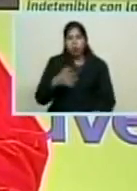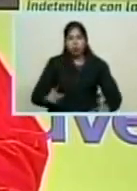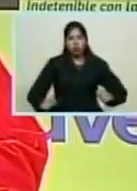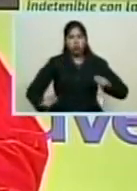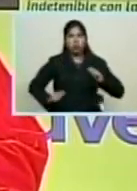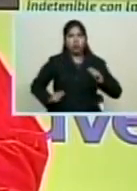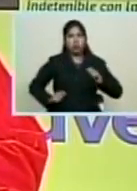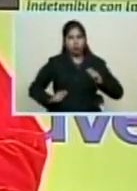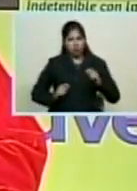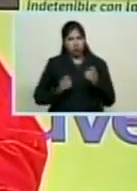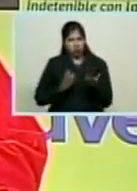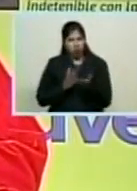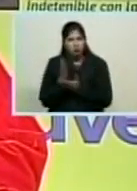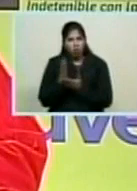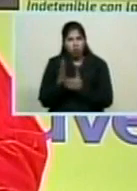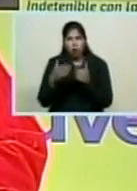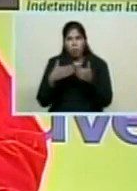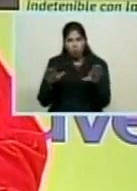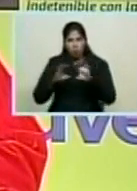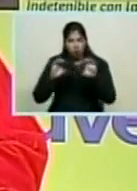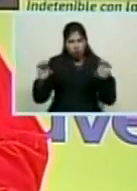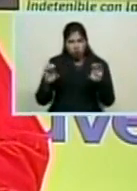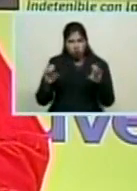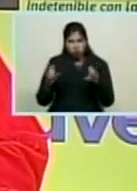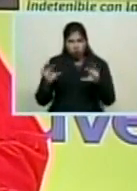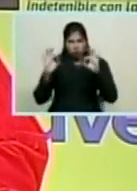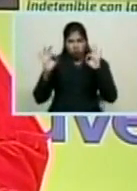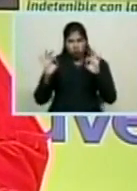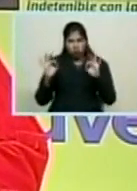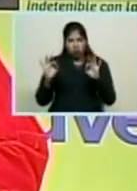¿Mantendría la educación pública gratuita y de calidad para el pueblo?